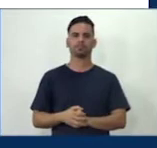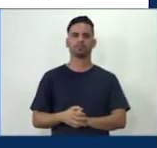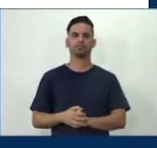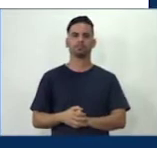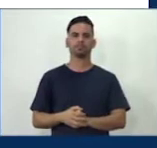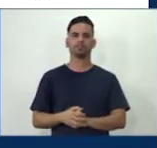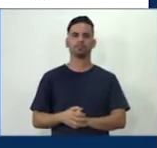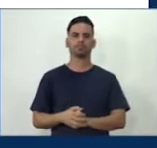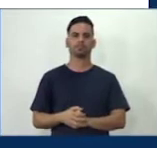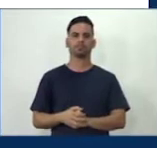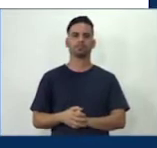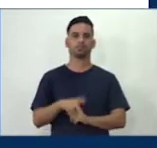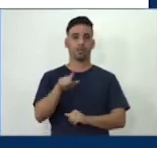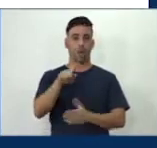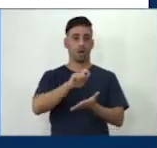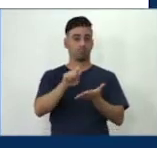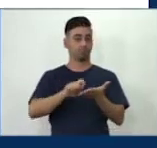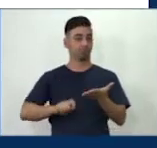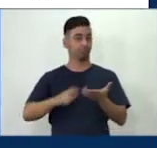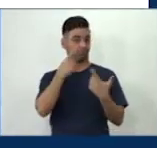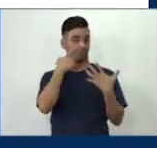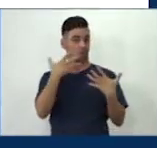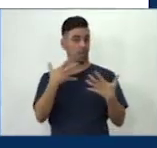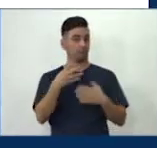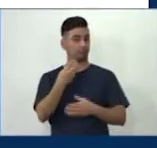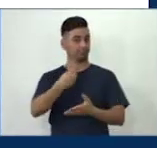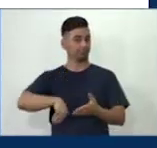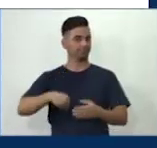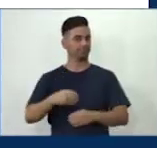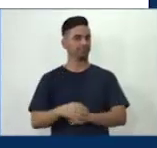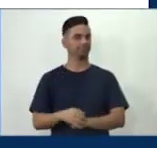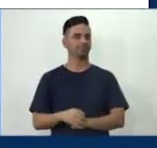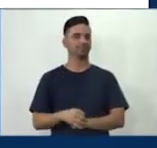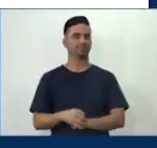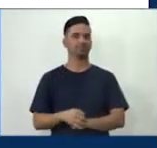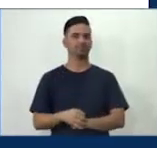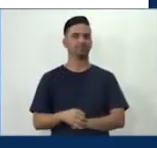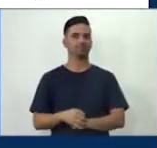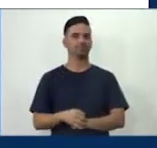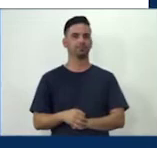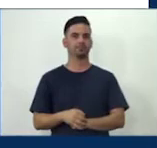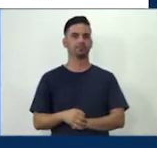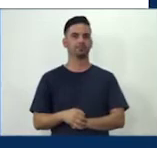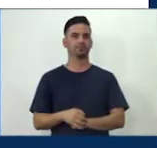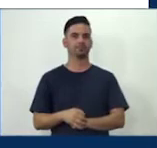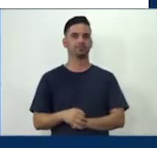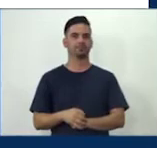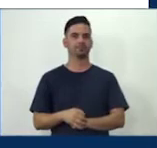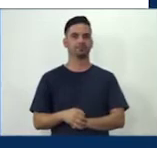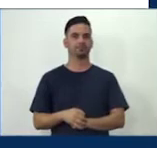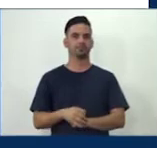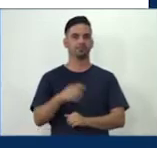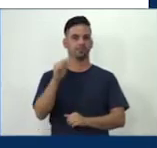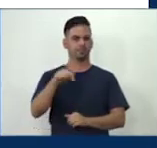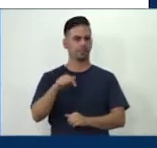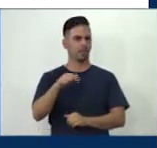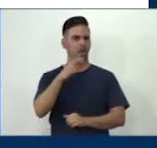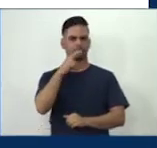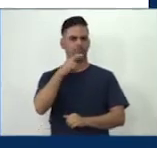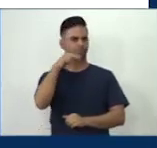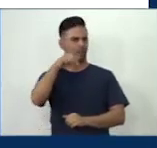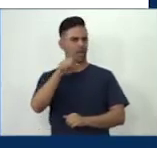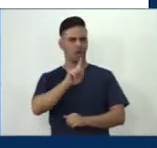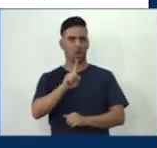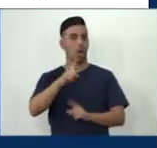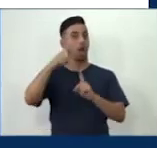de la ley. Este ejercicio también se lo vamos a dejar de tarea. No lo vamos a ver y sin embargo lo vamos a resolver en la primera parte